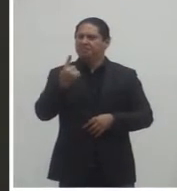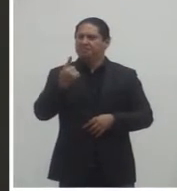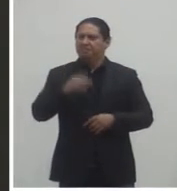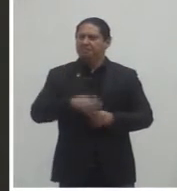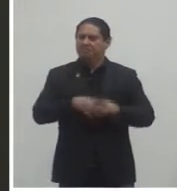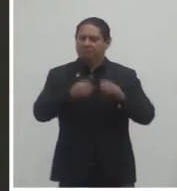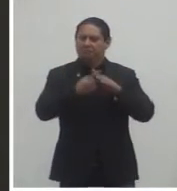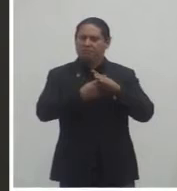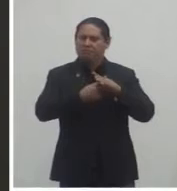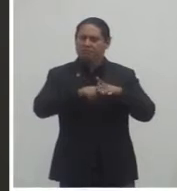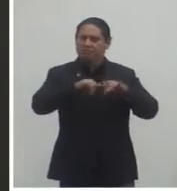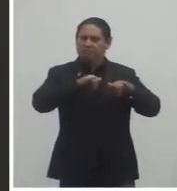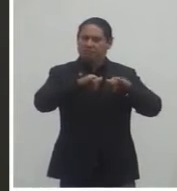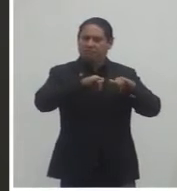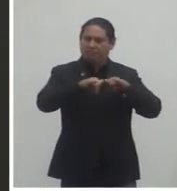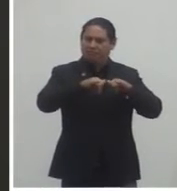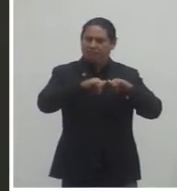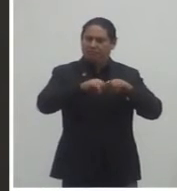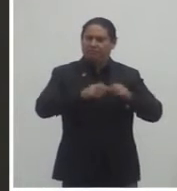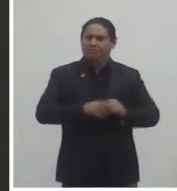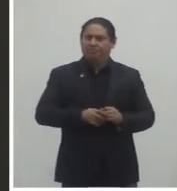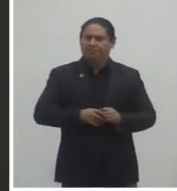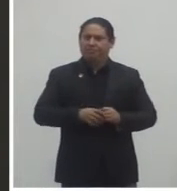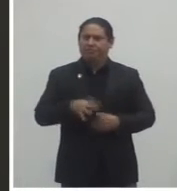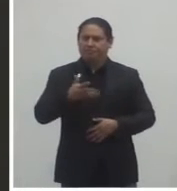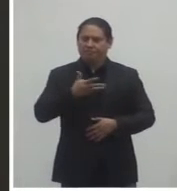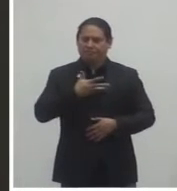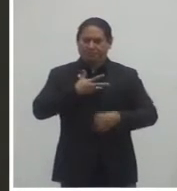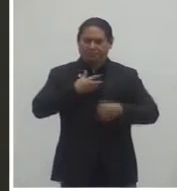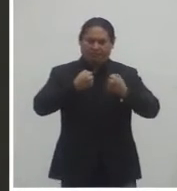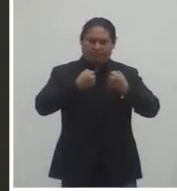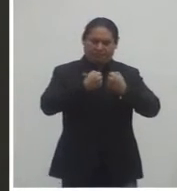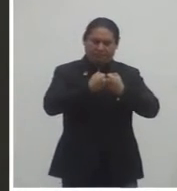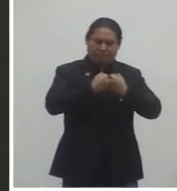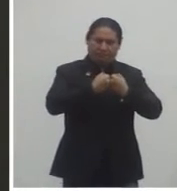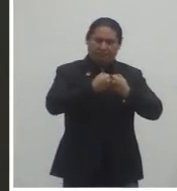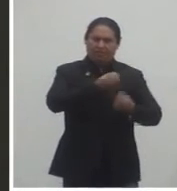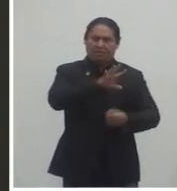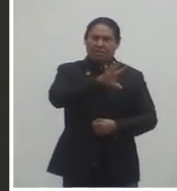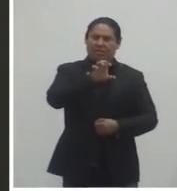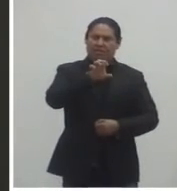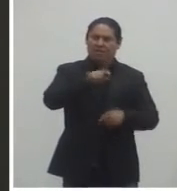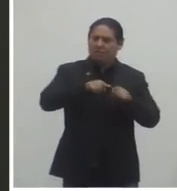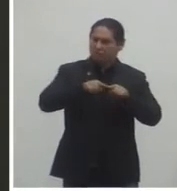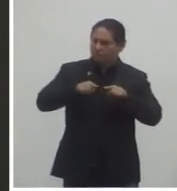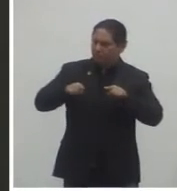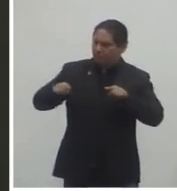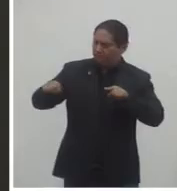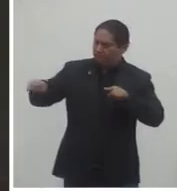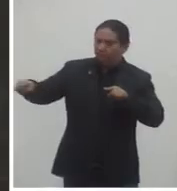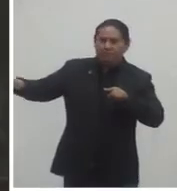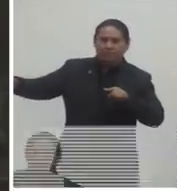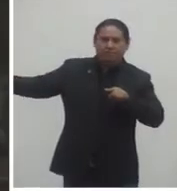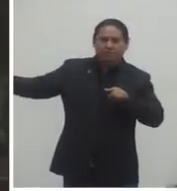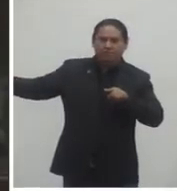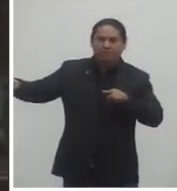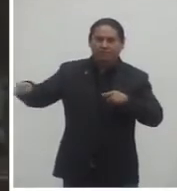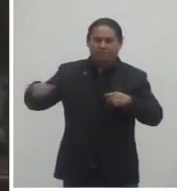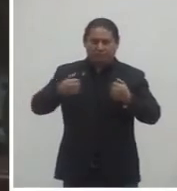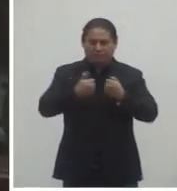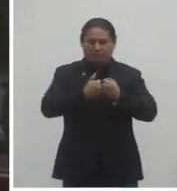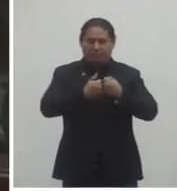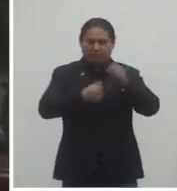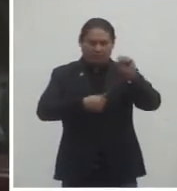Aquí comienza la geografía, porque tenemos una frontera con más de 500 kilómetros en los límites del